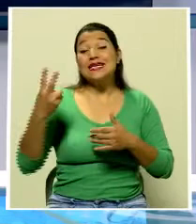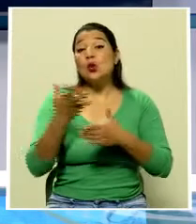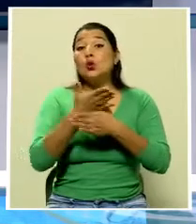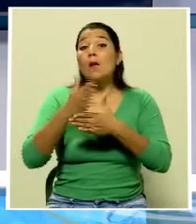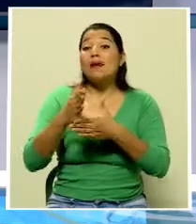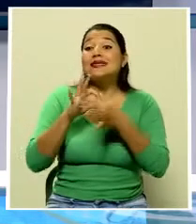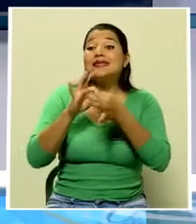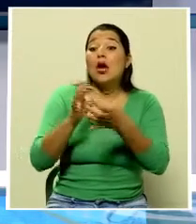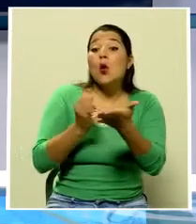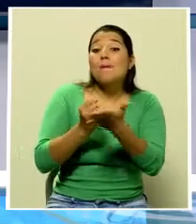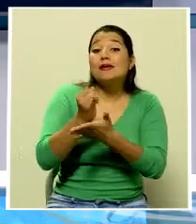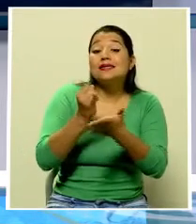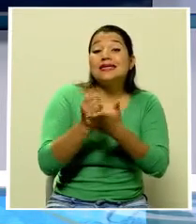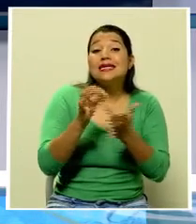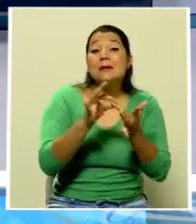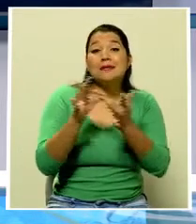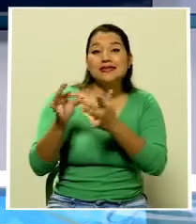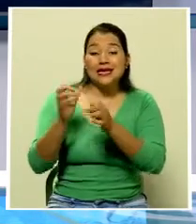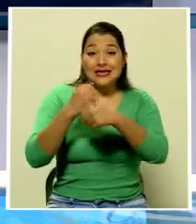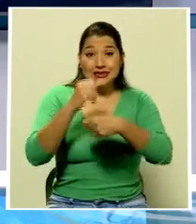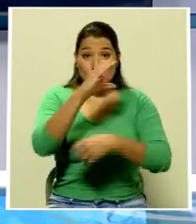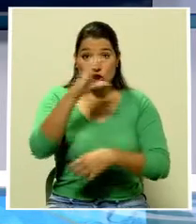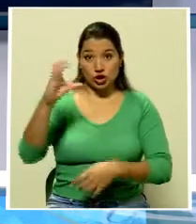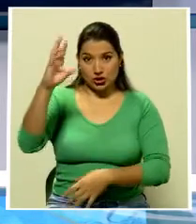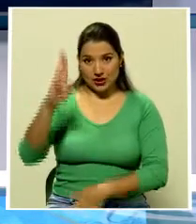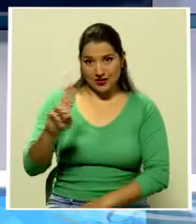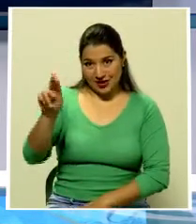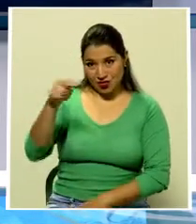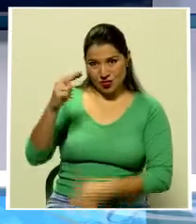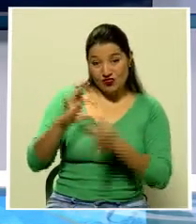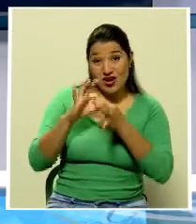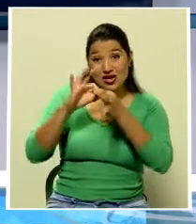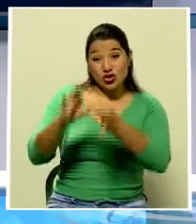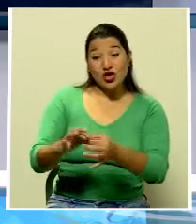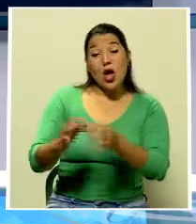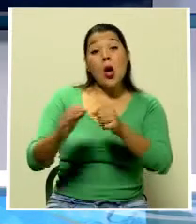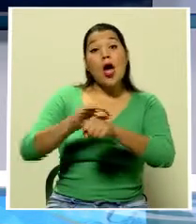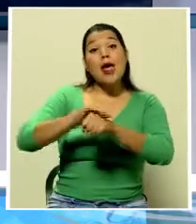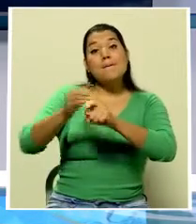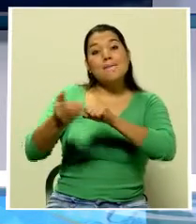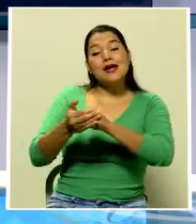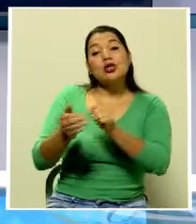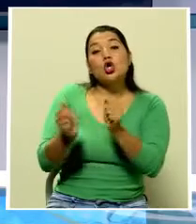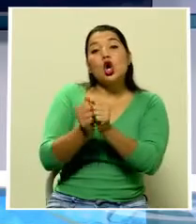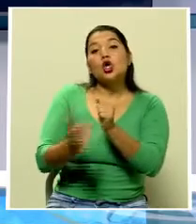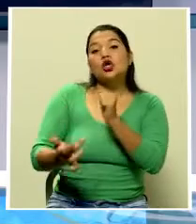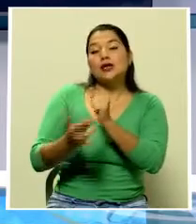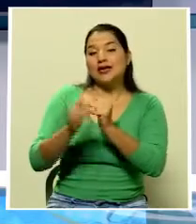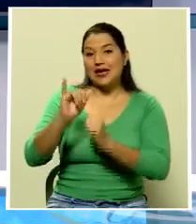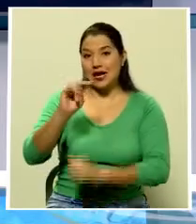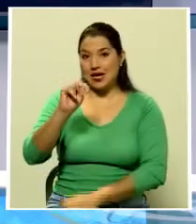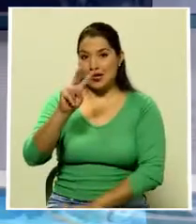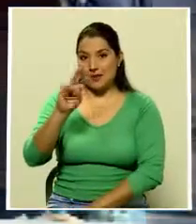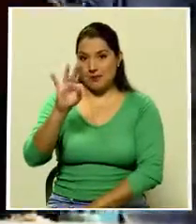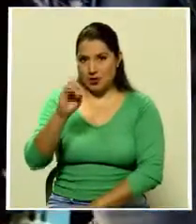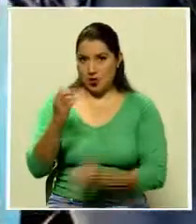un reportaje especial de Costa Rica Noticias sobre la fecundación in vitro. Veámoslo.